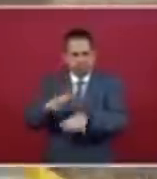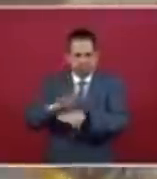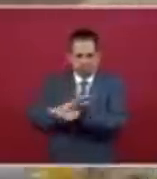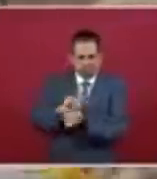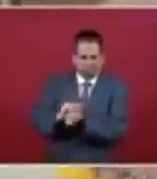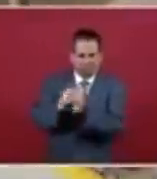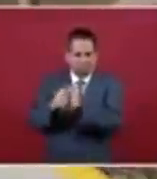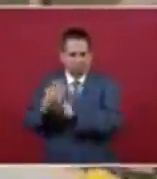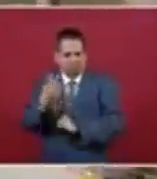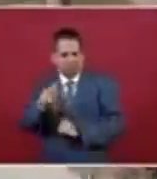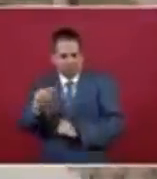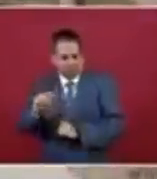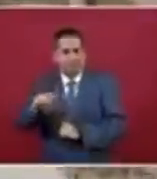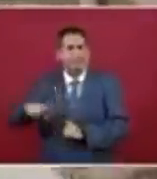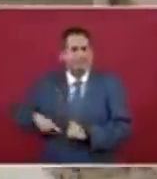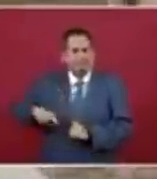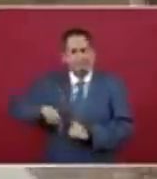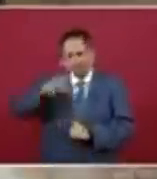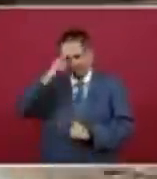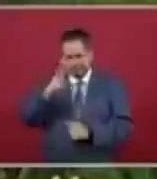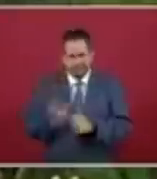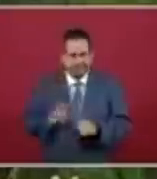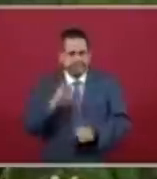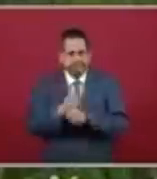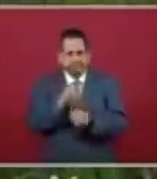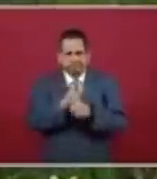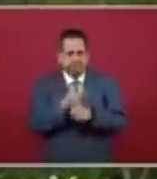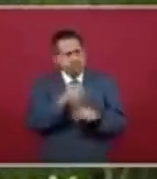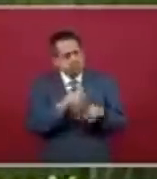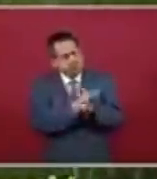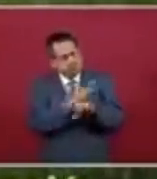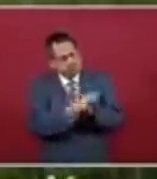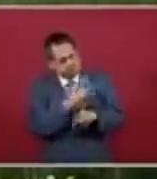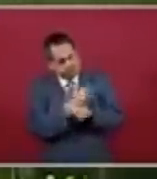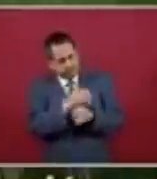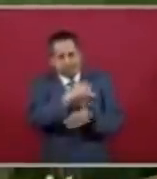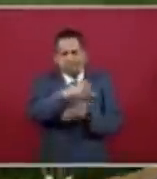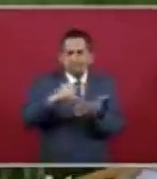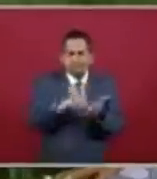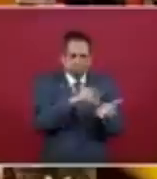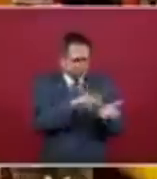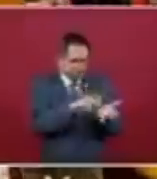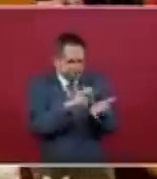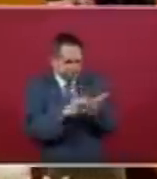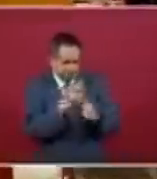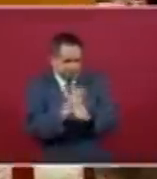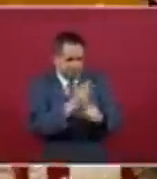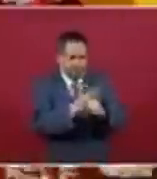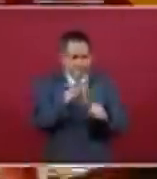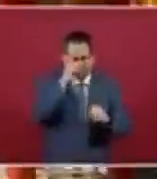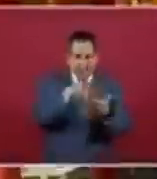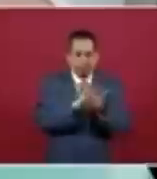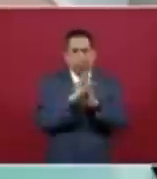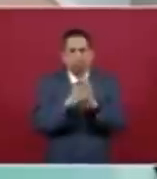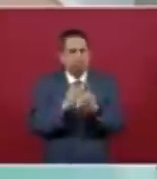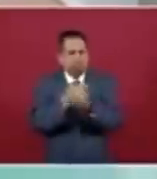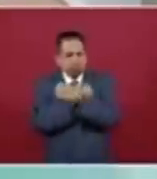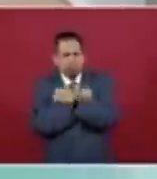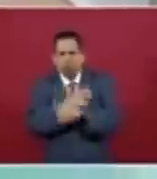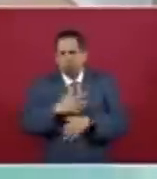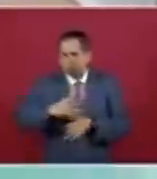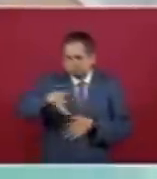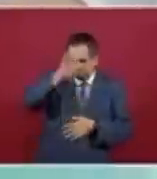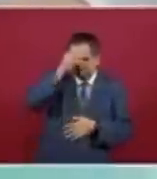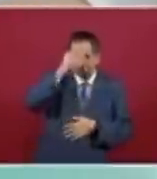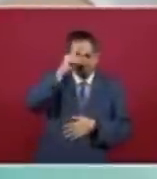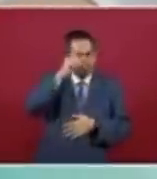en rediseñar la utilidad de estas islas para convertirlas en un espacio de conservación, educación ambiental y formación de